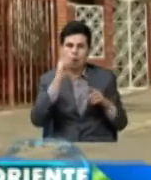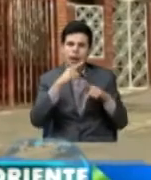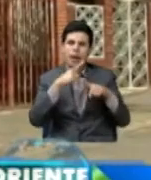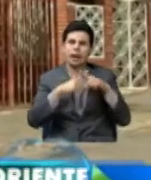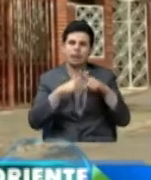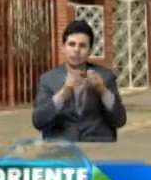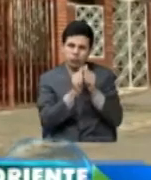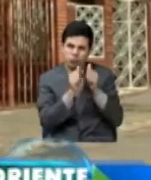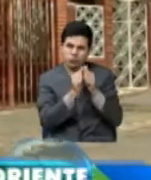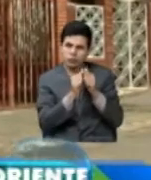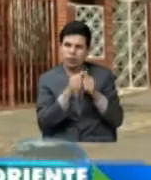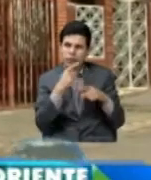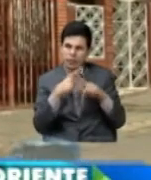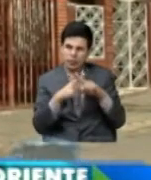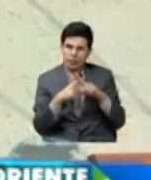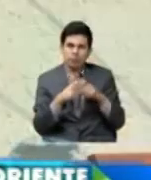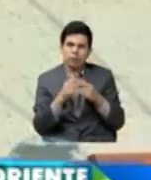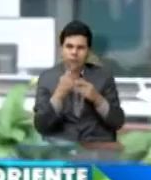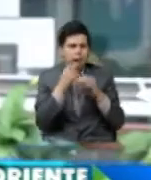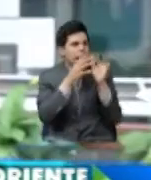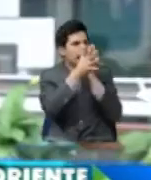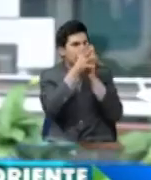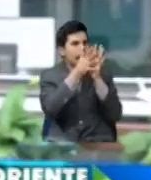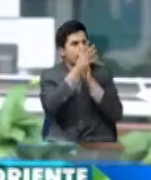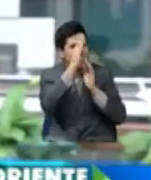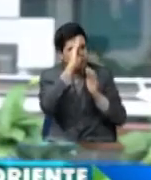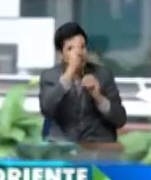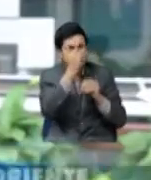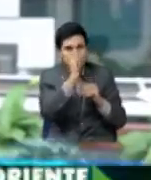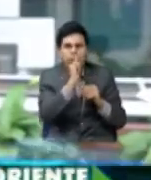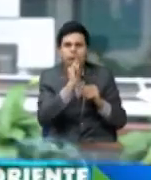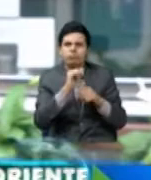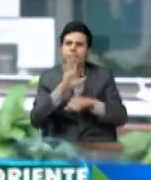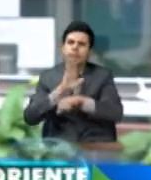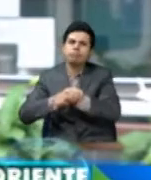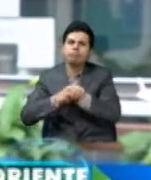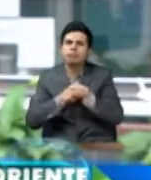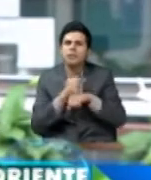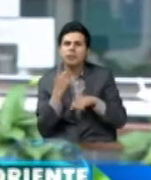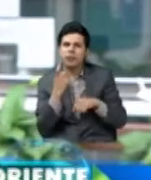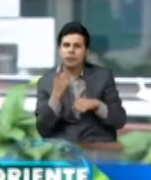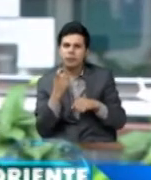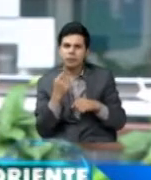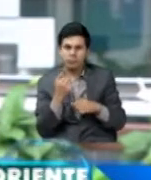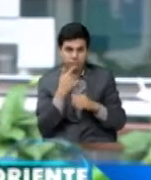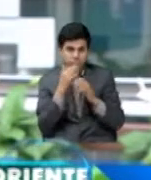las denuncias en su contra, continúa en libertad. Ya está la denuncia por ahí, pero total,